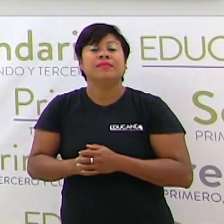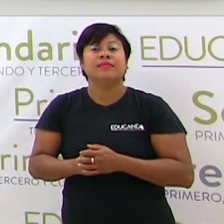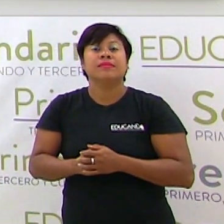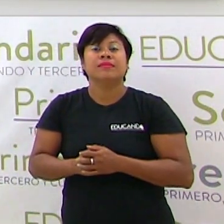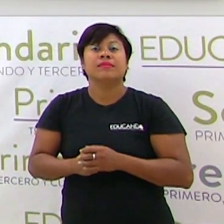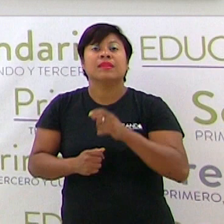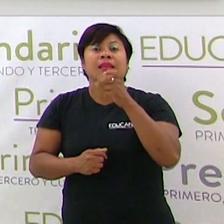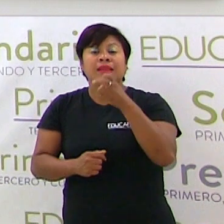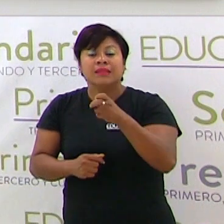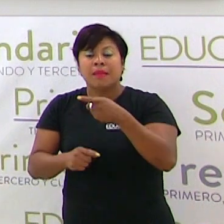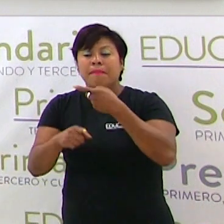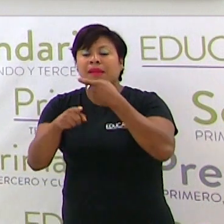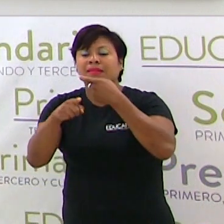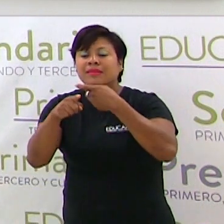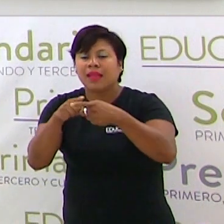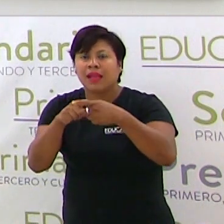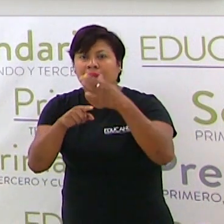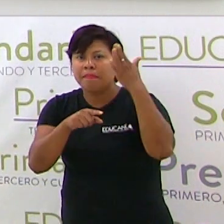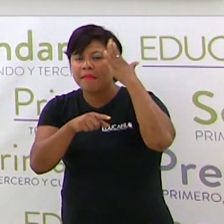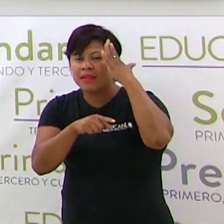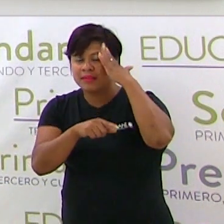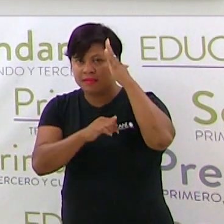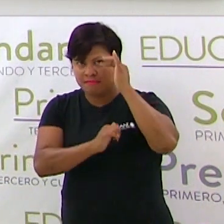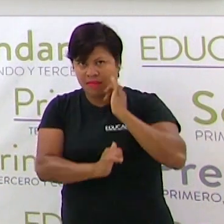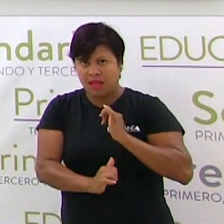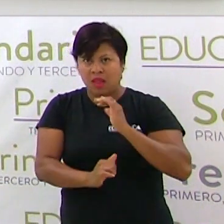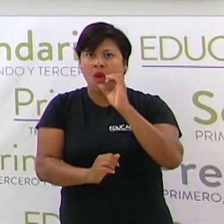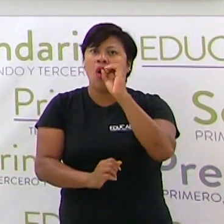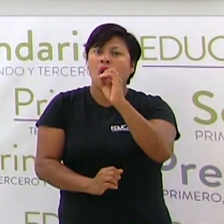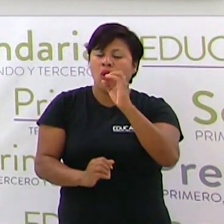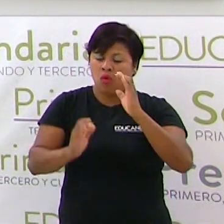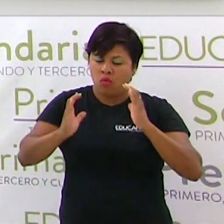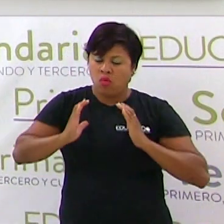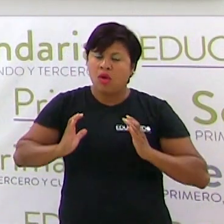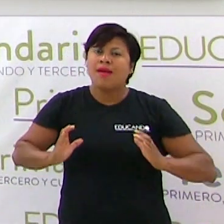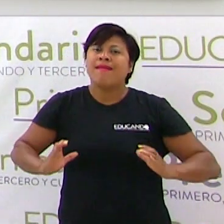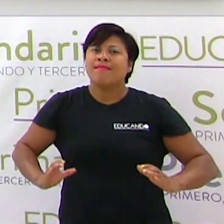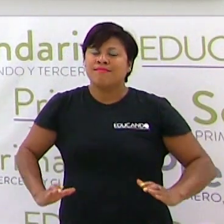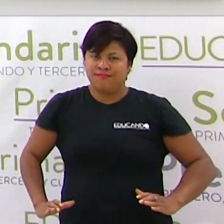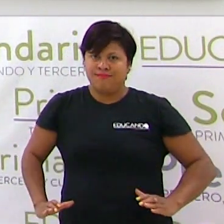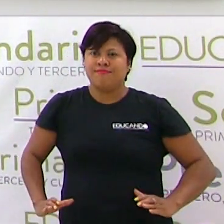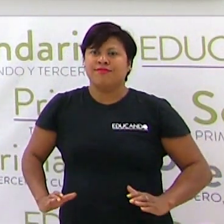el mensaje principal. Mensaje